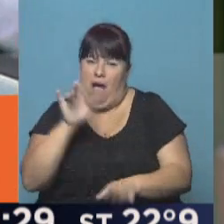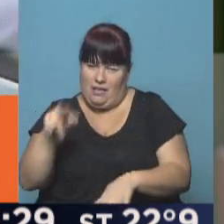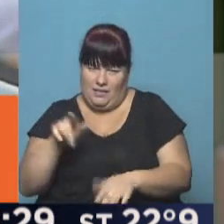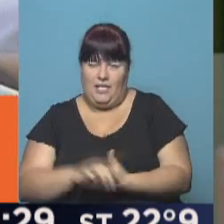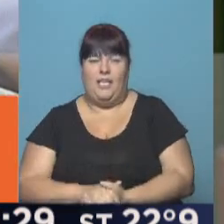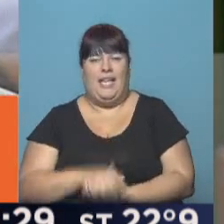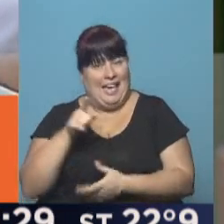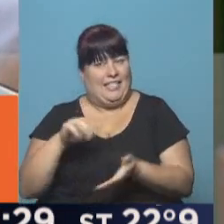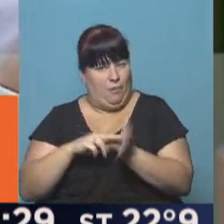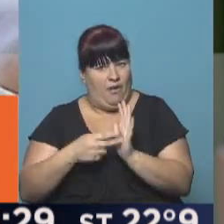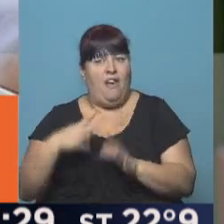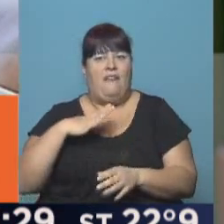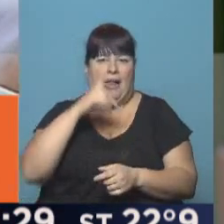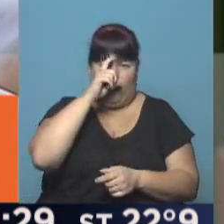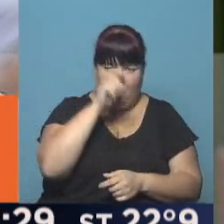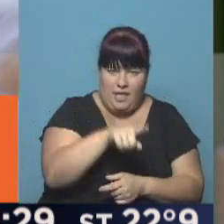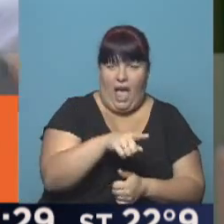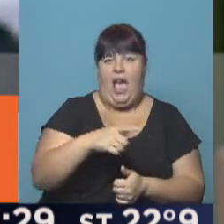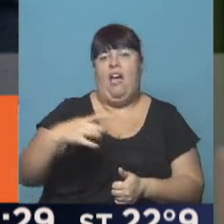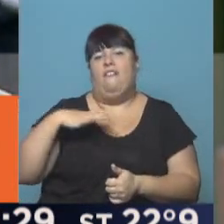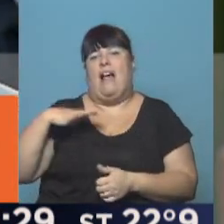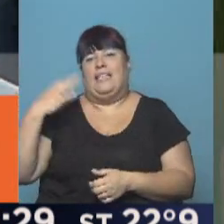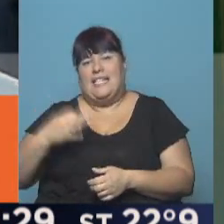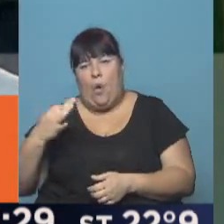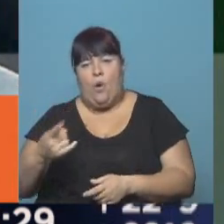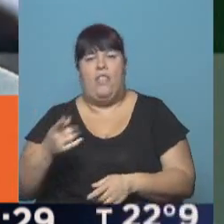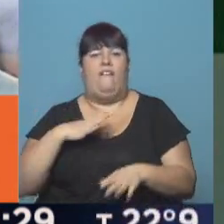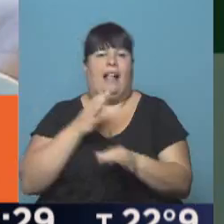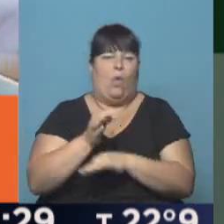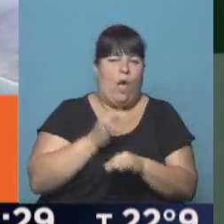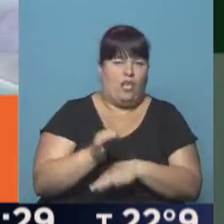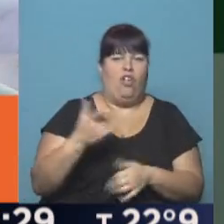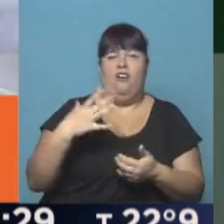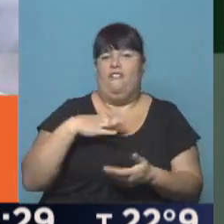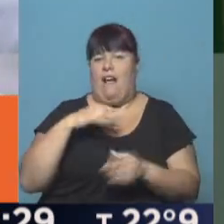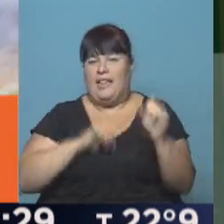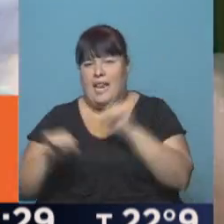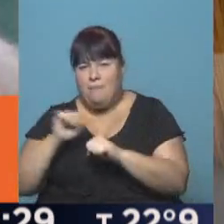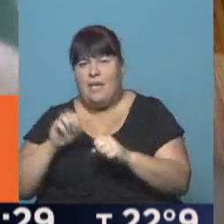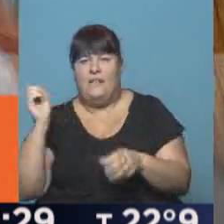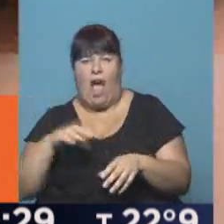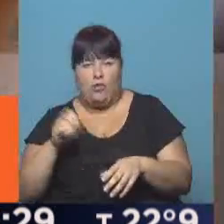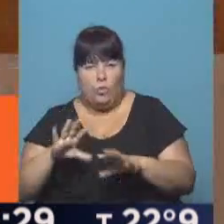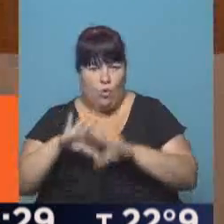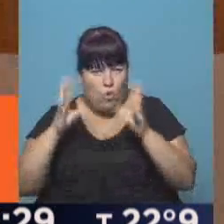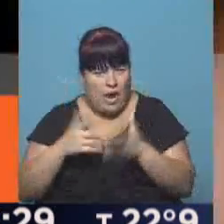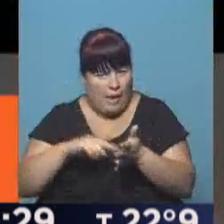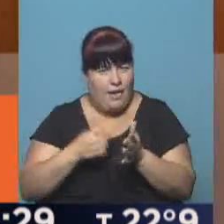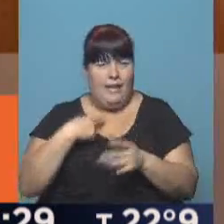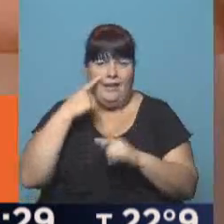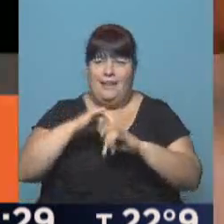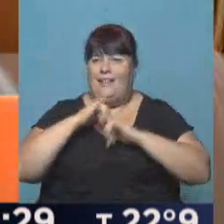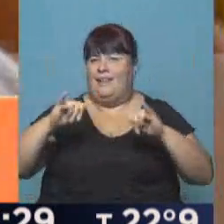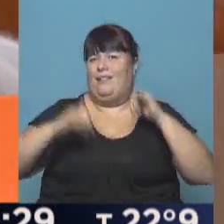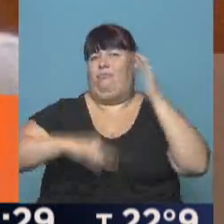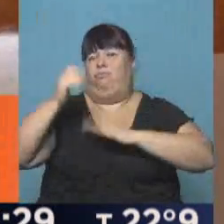no falta en los hospitales faltan en la seguridad faltan en la educación faltan en la limpieza en la basura y vemos anuncios